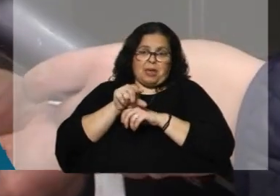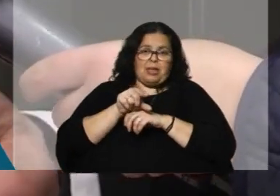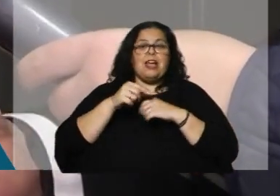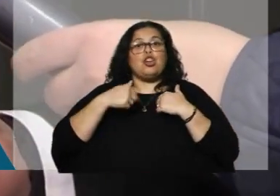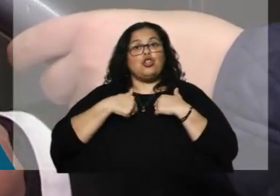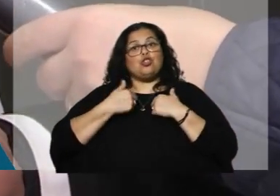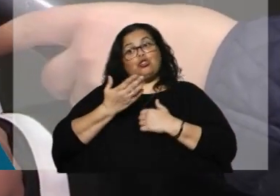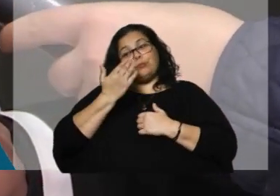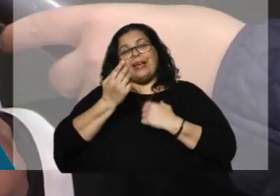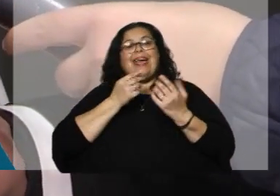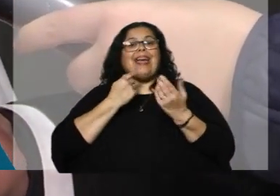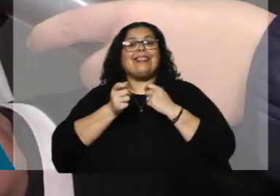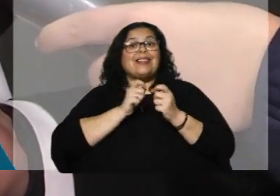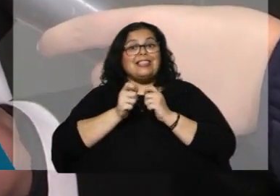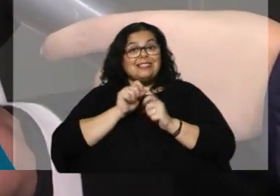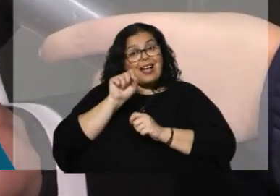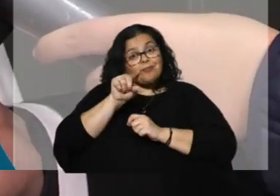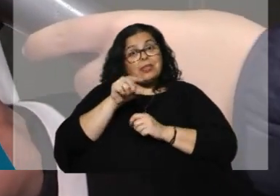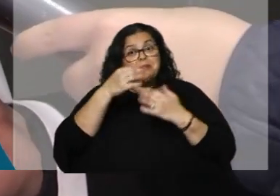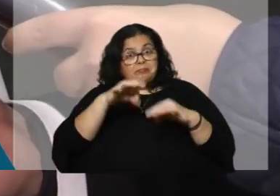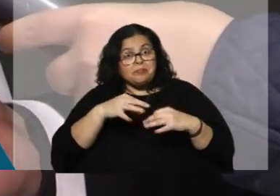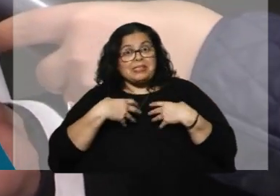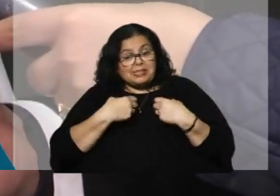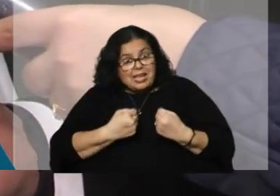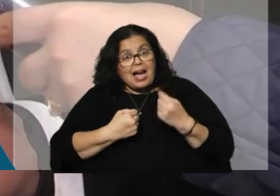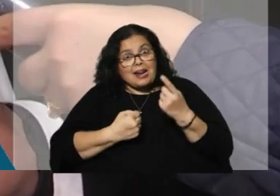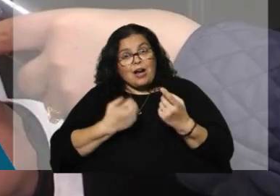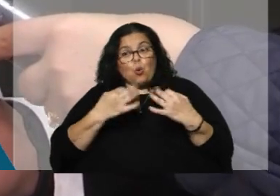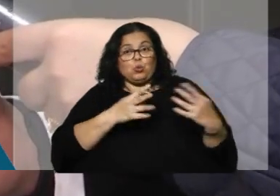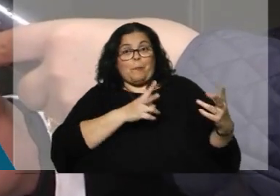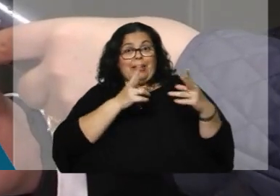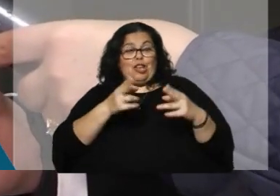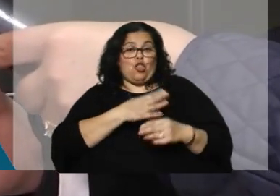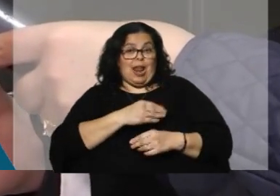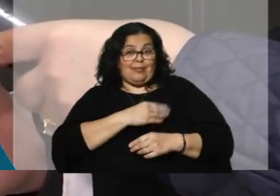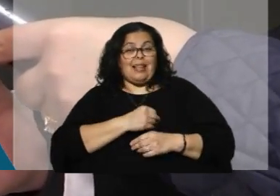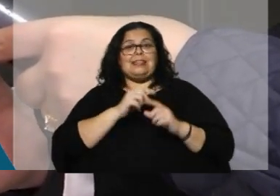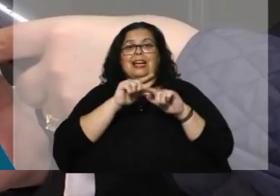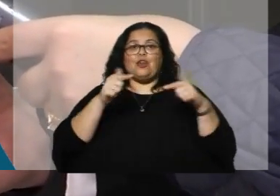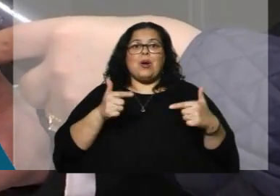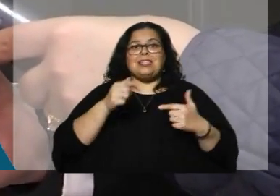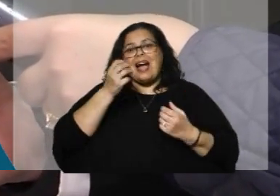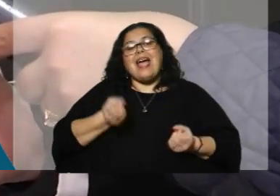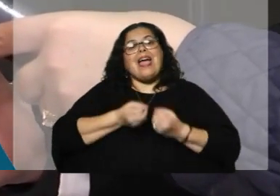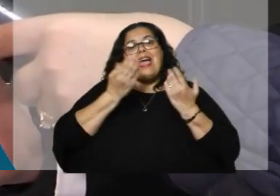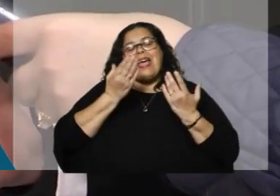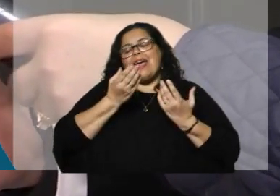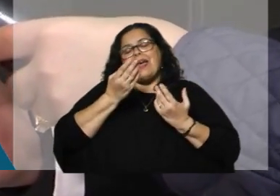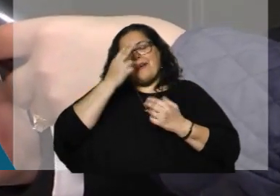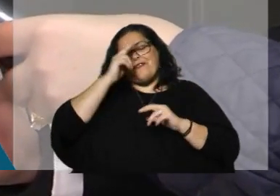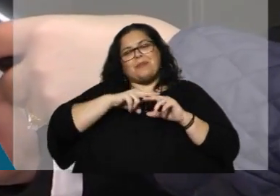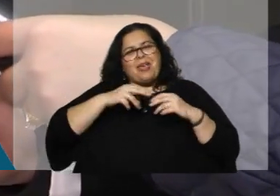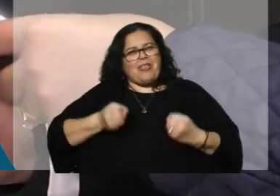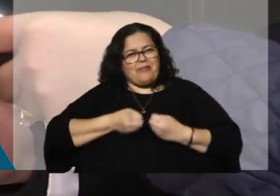una entrevista y si están dadas las condiciones, que sea una mujer sana, en periodo de lactancia, que no tenga enfermedades infectocontagiosas, que no consuma medicación que